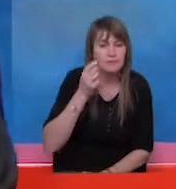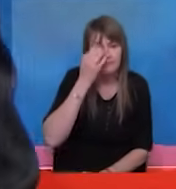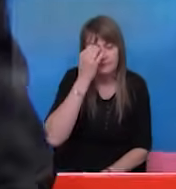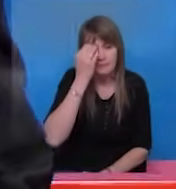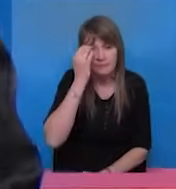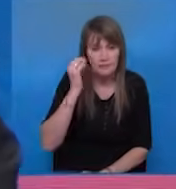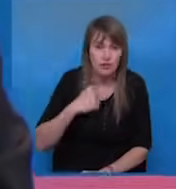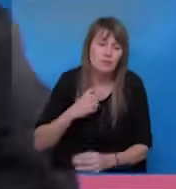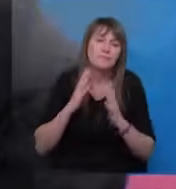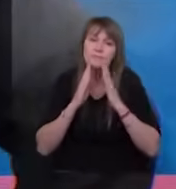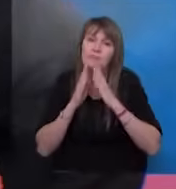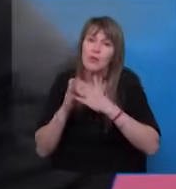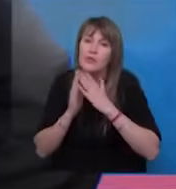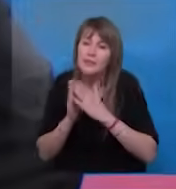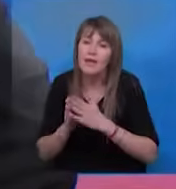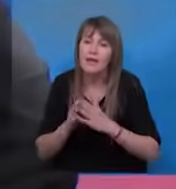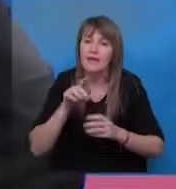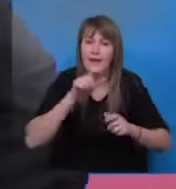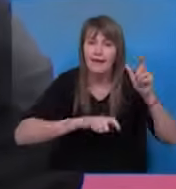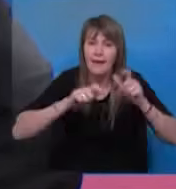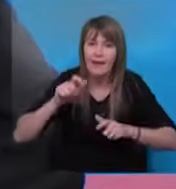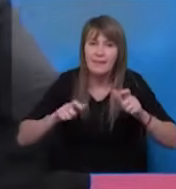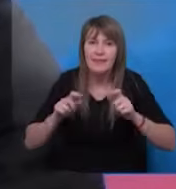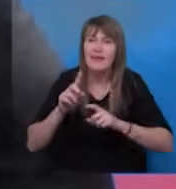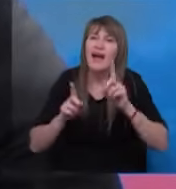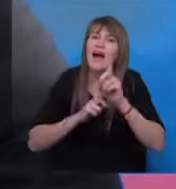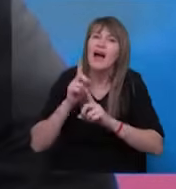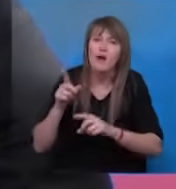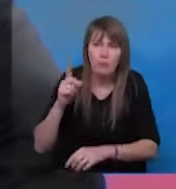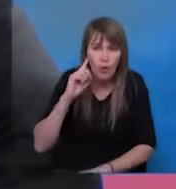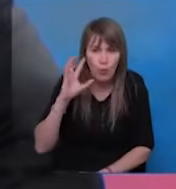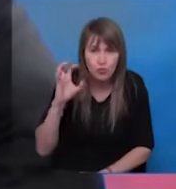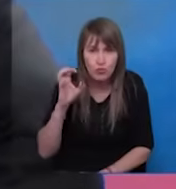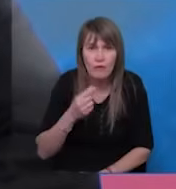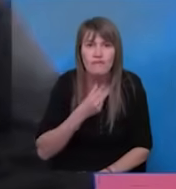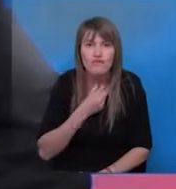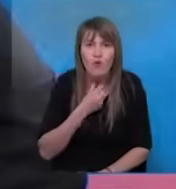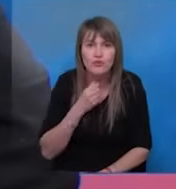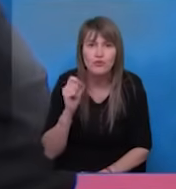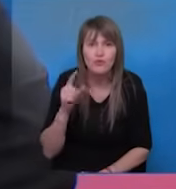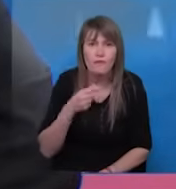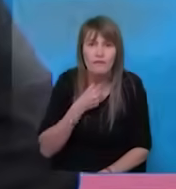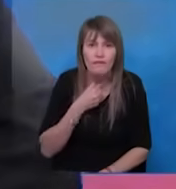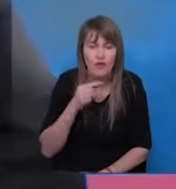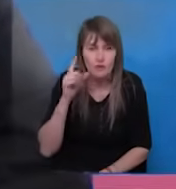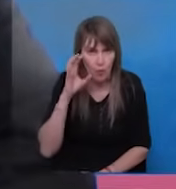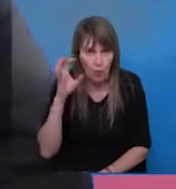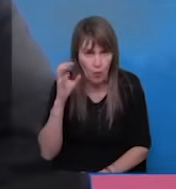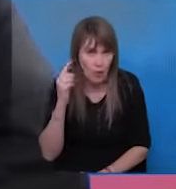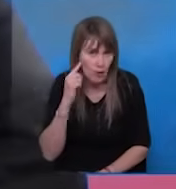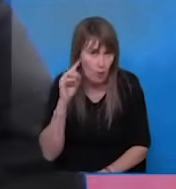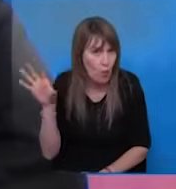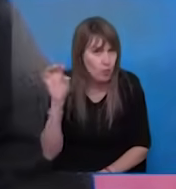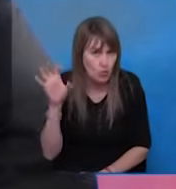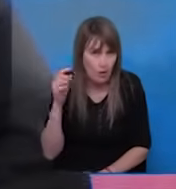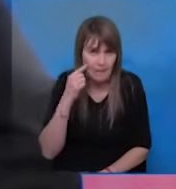de consultar y hablé con mucha gente a ver si alguna vez había escuchado la voz de Bardesio. Incluso tuve que,